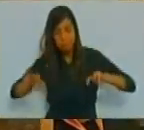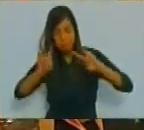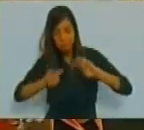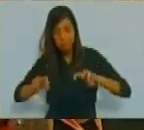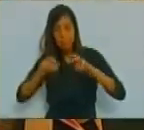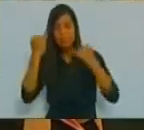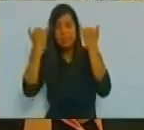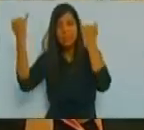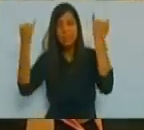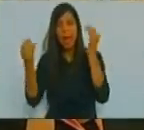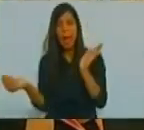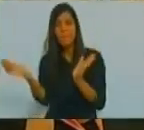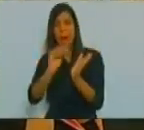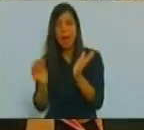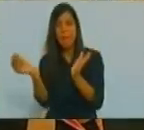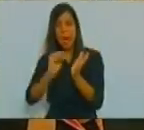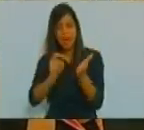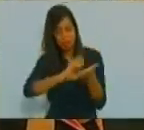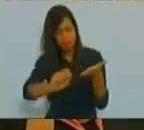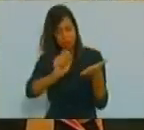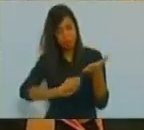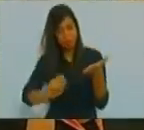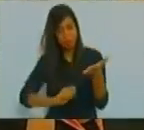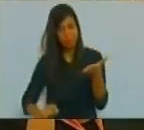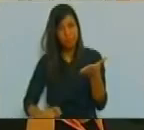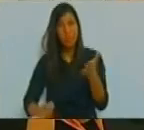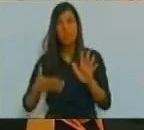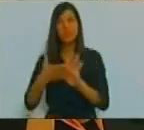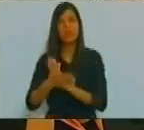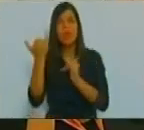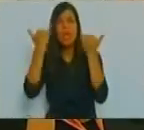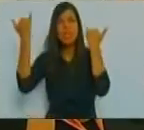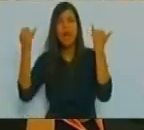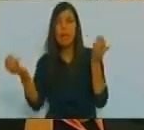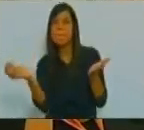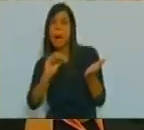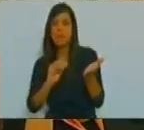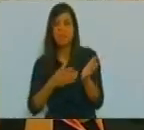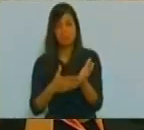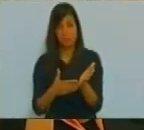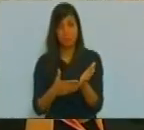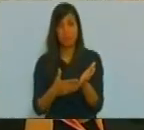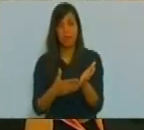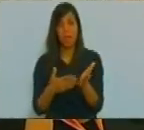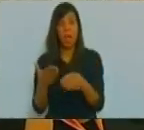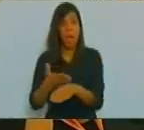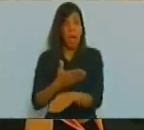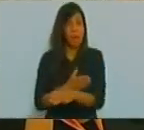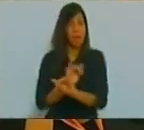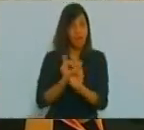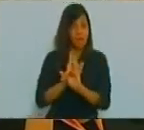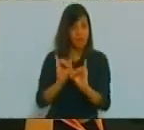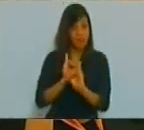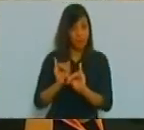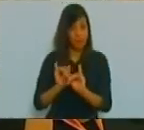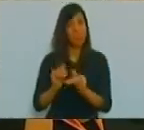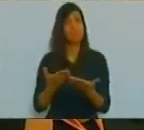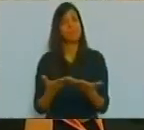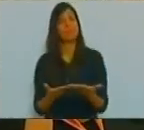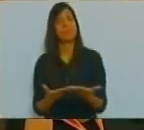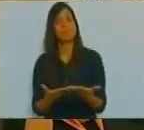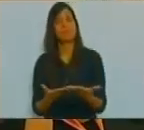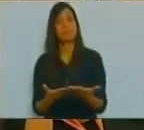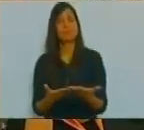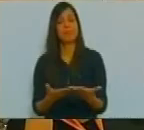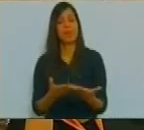aportes a que dieran lugar y en relación con los aportes yo ya para cerrar esta intervención quiero